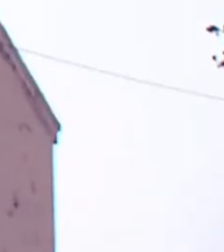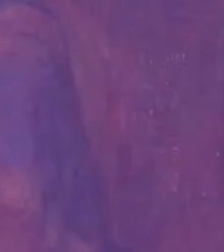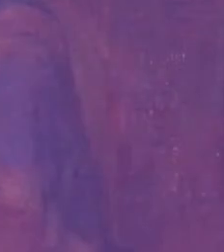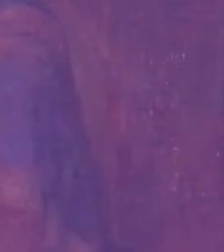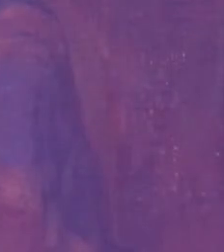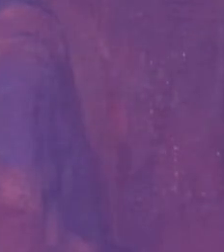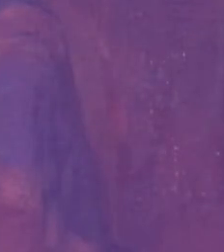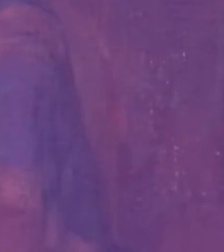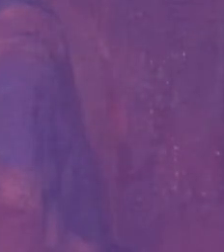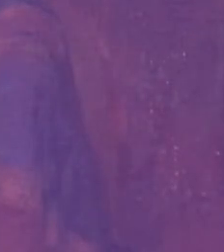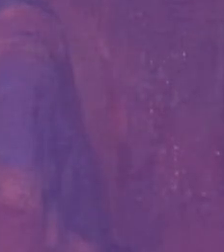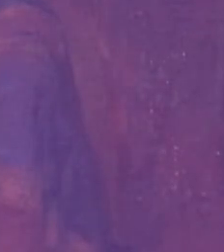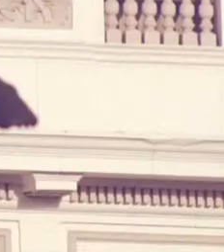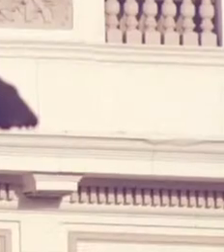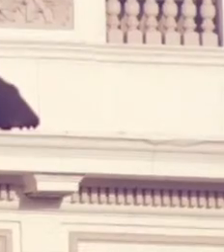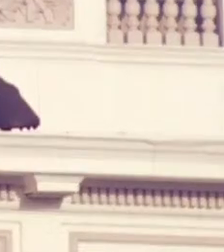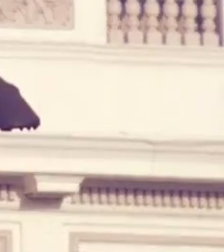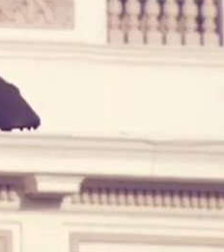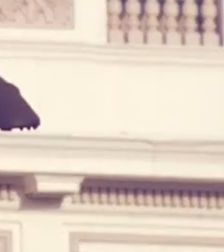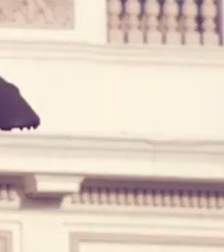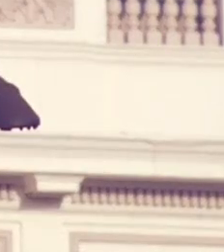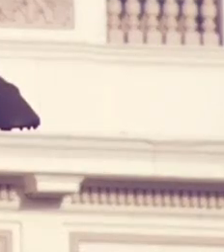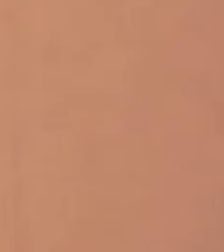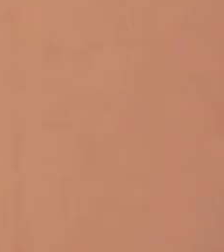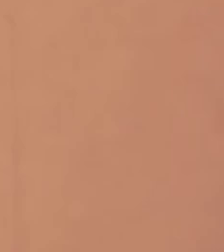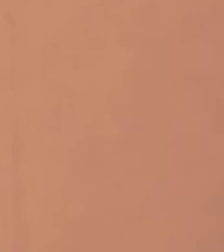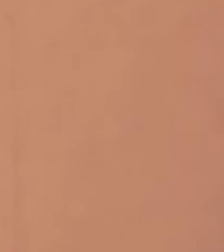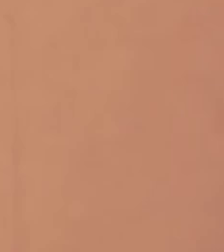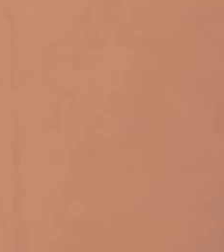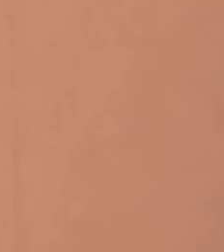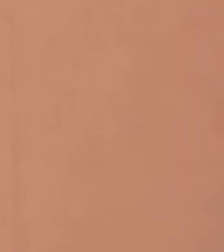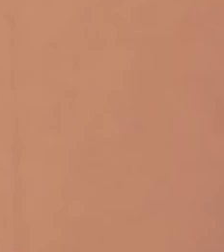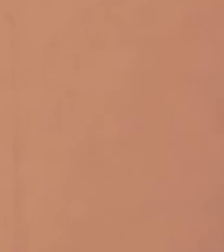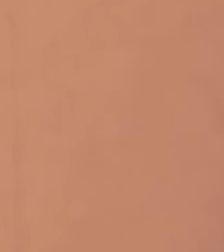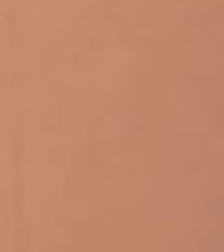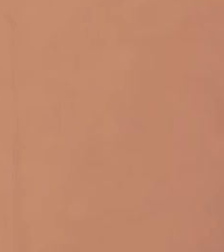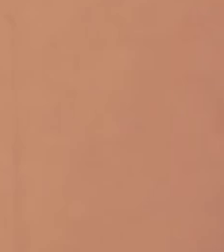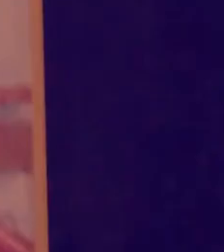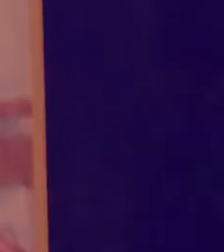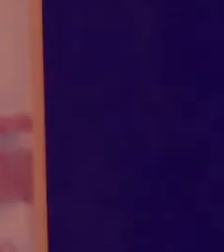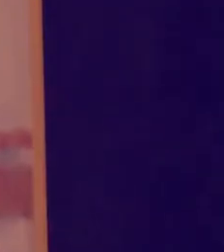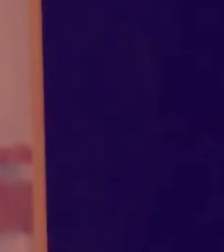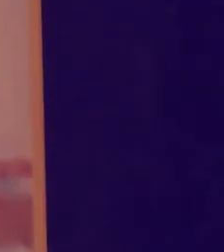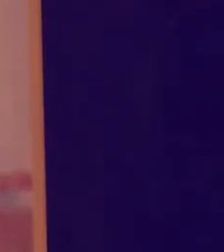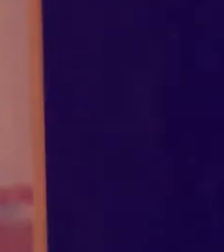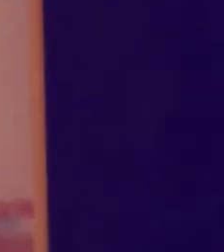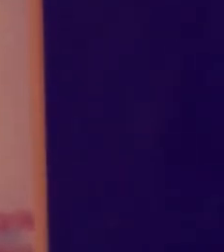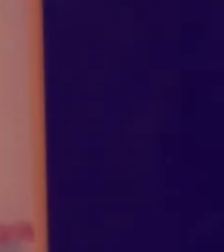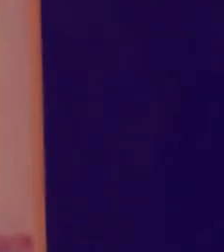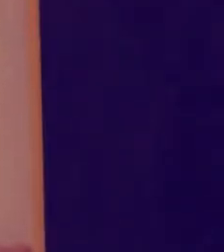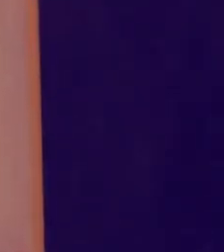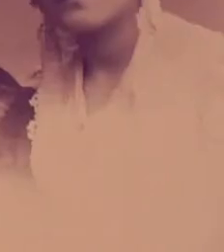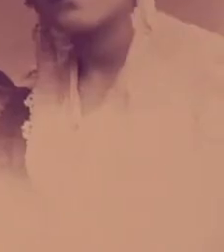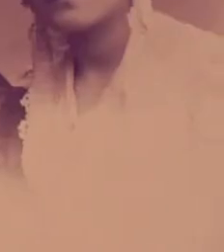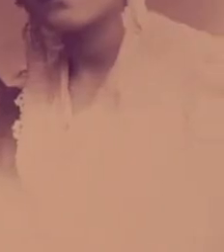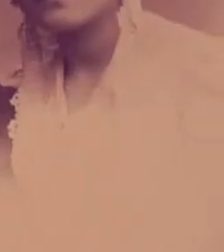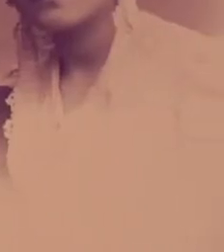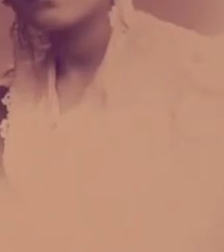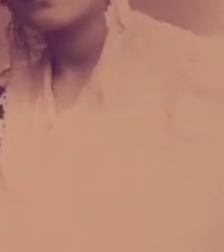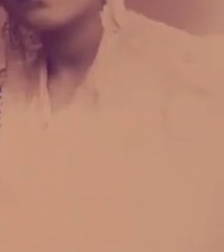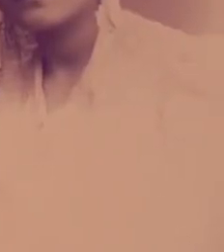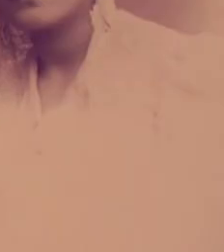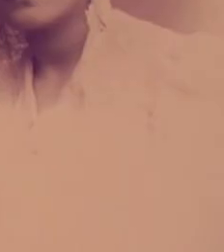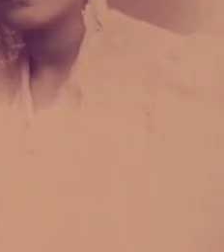Nuevas historias, nuevos mitos desmontados. Soy Laura Cáceres, es literata y también pionera